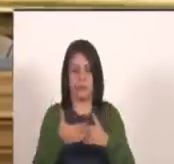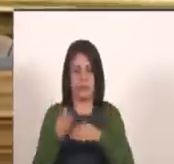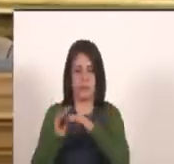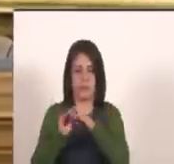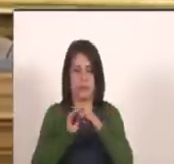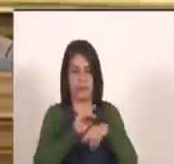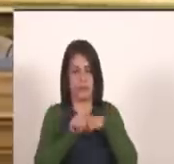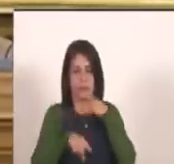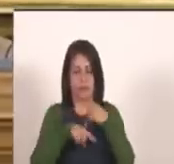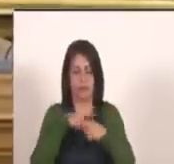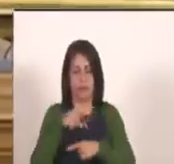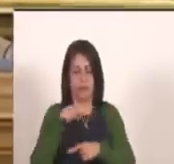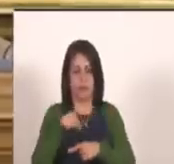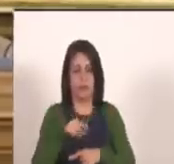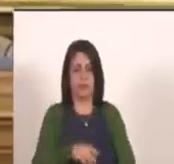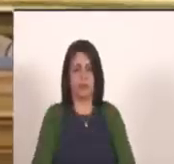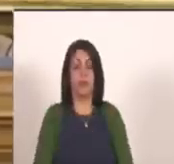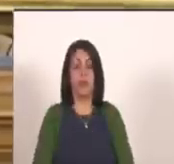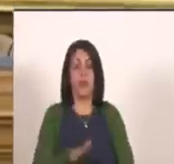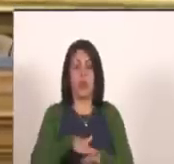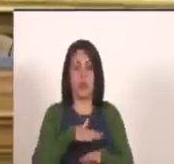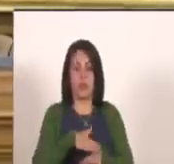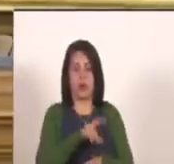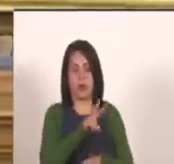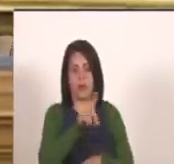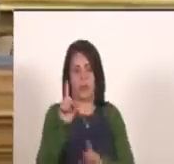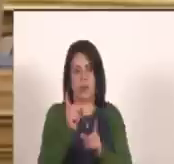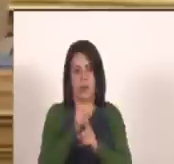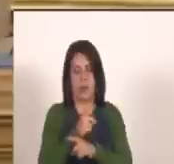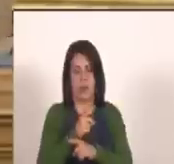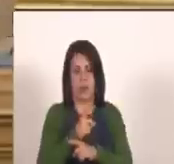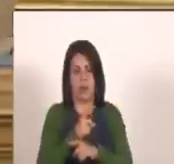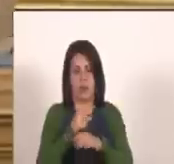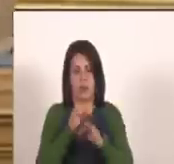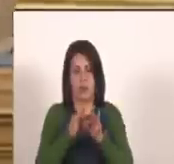se convoca para el próximo jueves 21 de